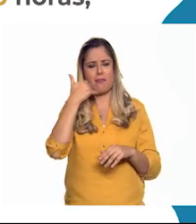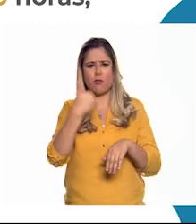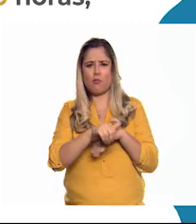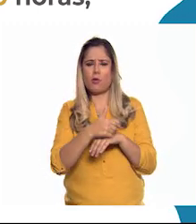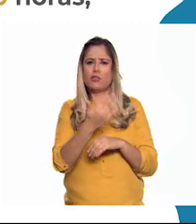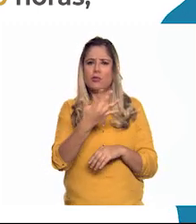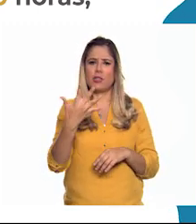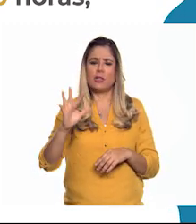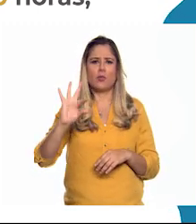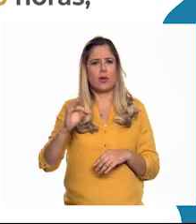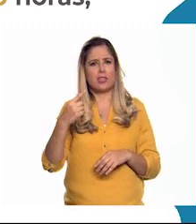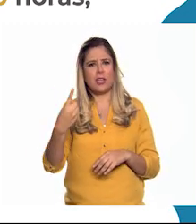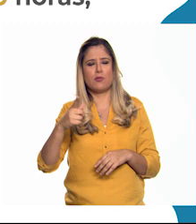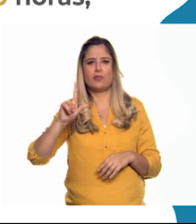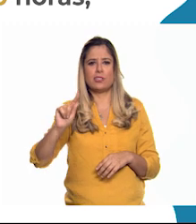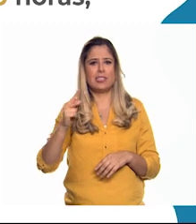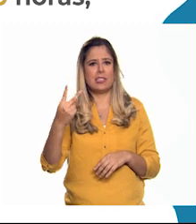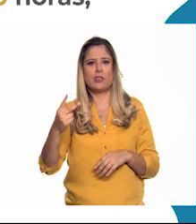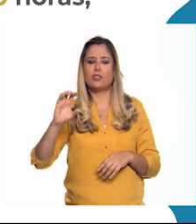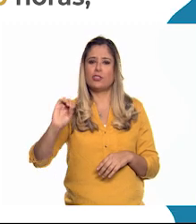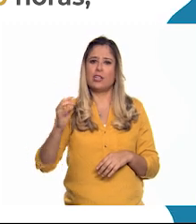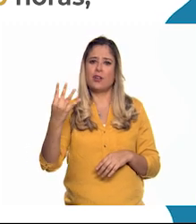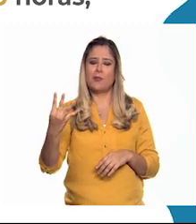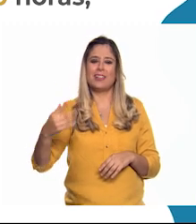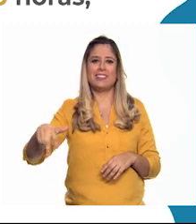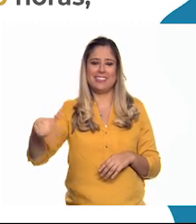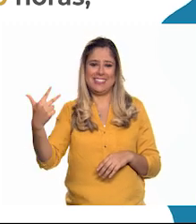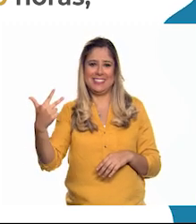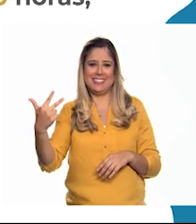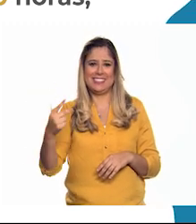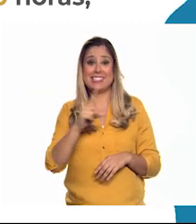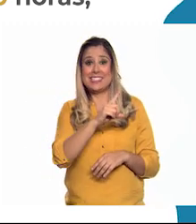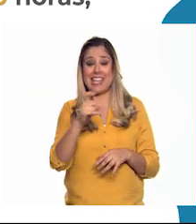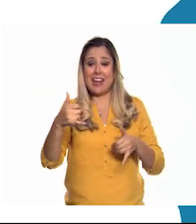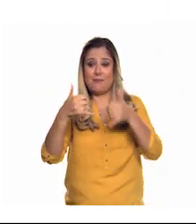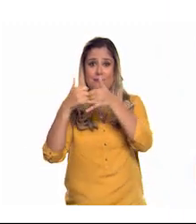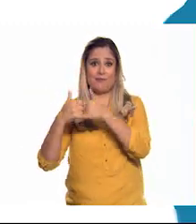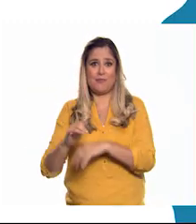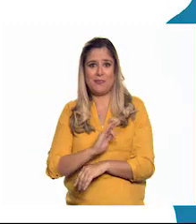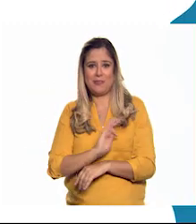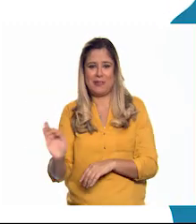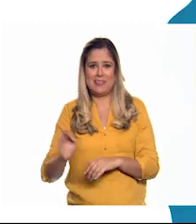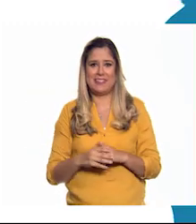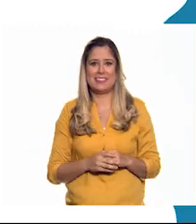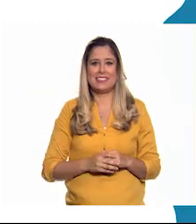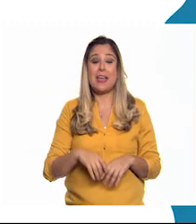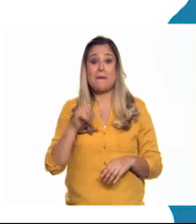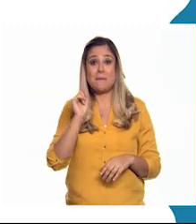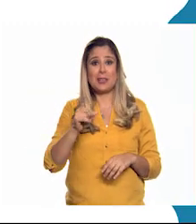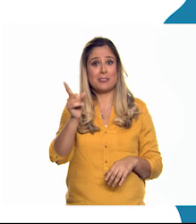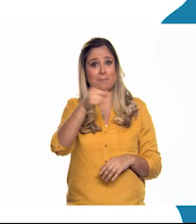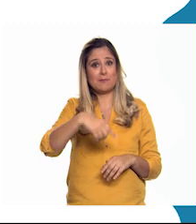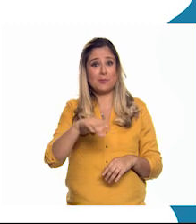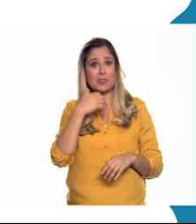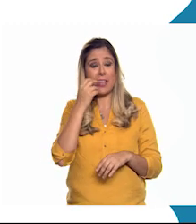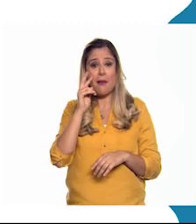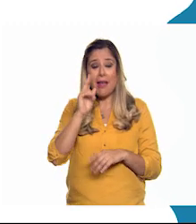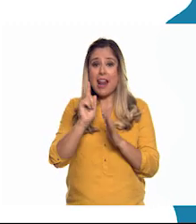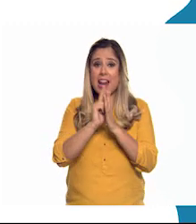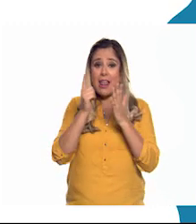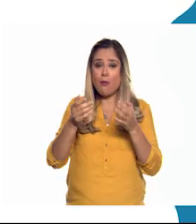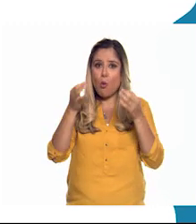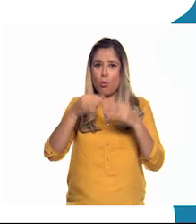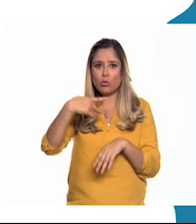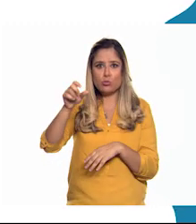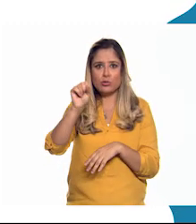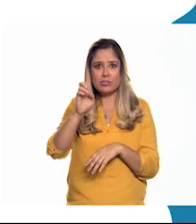55 41 72 04 13, con 100 líneas. También puedes encontrar los libros de texto